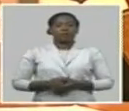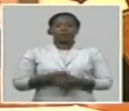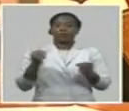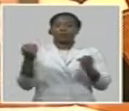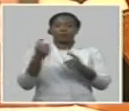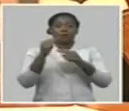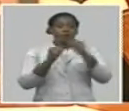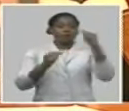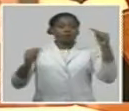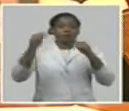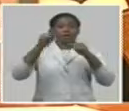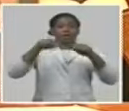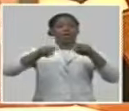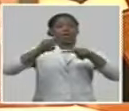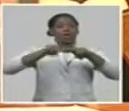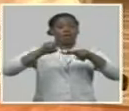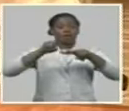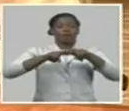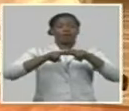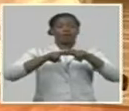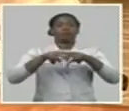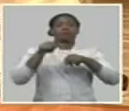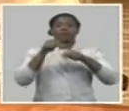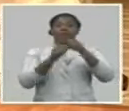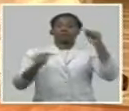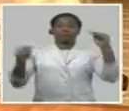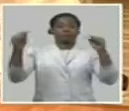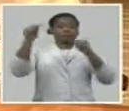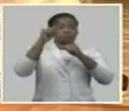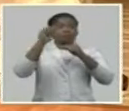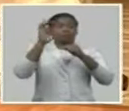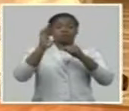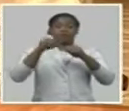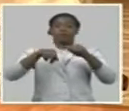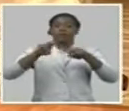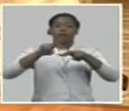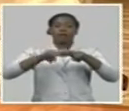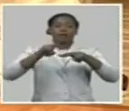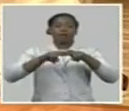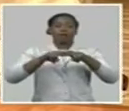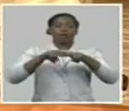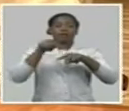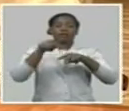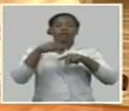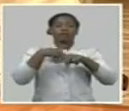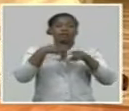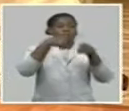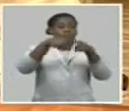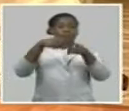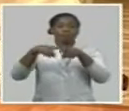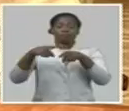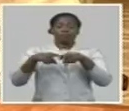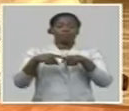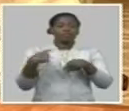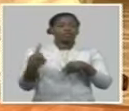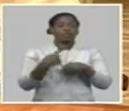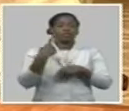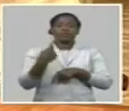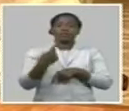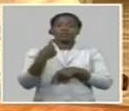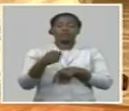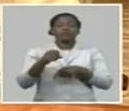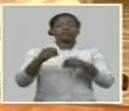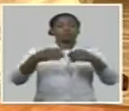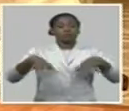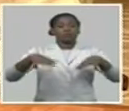situación tensa que tiene con la prioridad 1 del instituto y prioridad 1 con todos los recursos que dispongamos a partir de la situación tan compleja